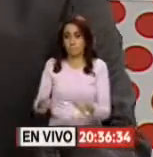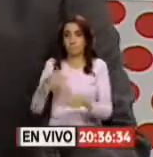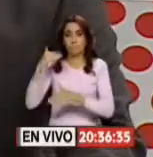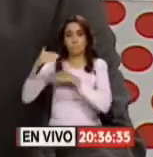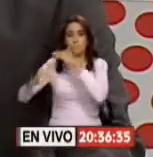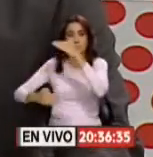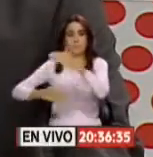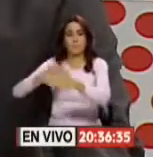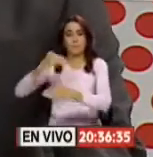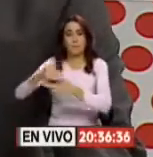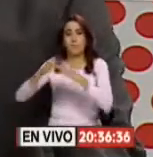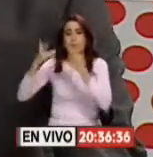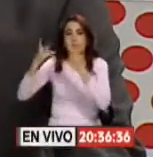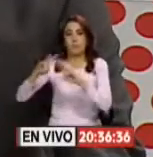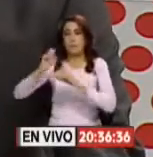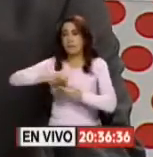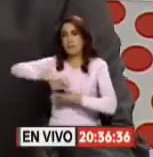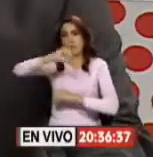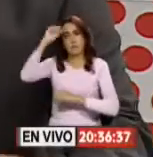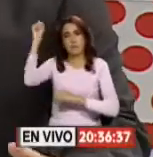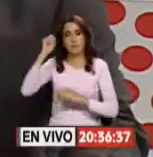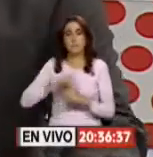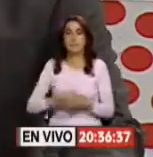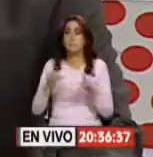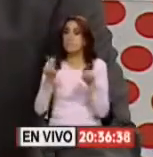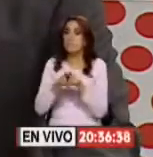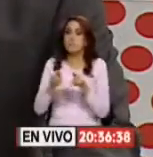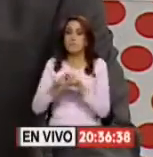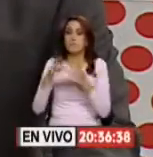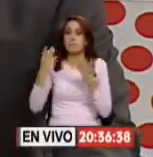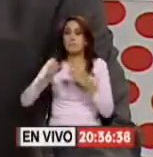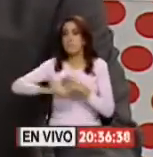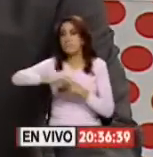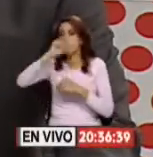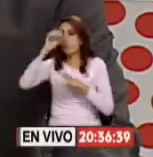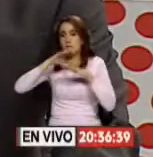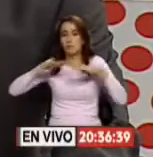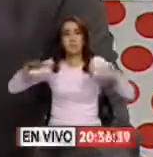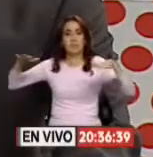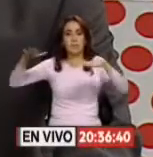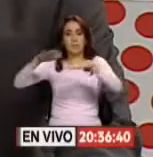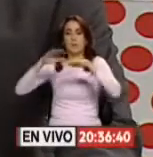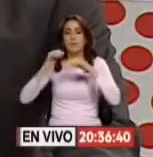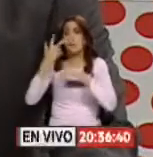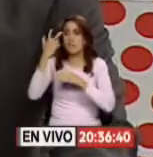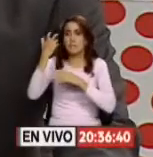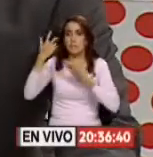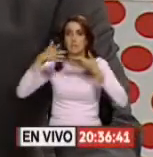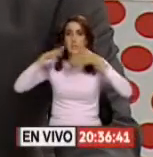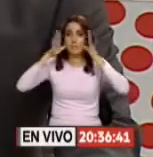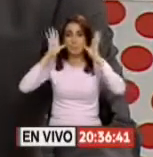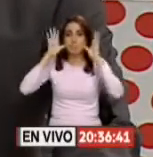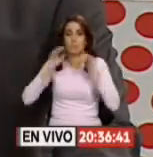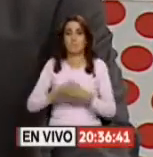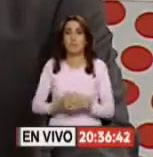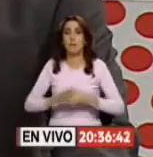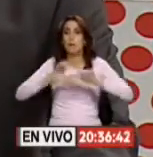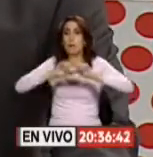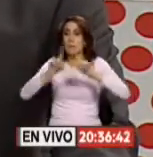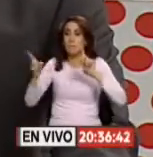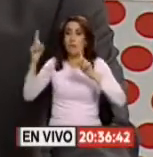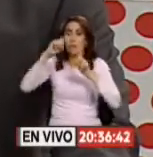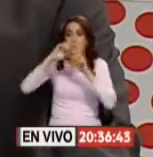proceso, apelamos y ganamos. Y eso salió, la sentencia fue favorable el día 13 de diciembre. Pero sin embargo, hasta la